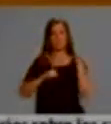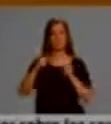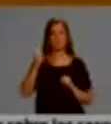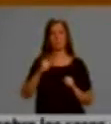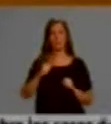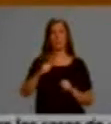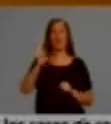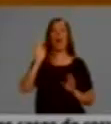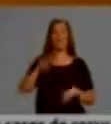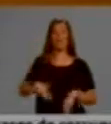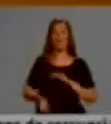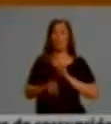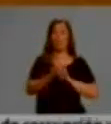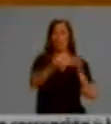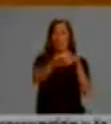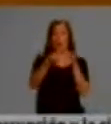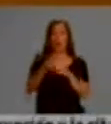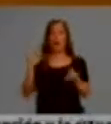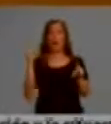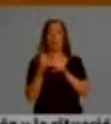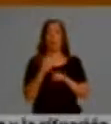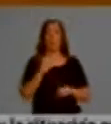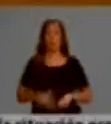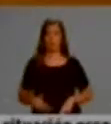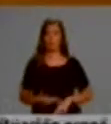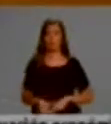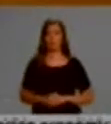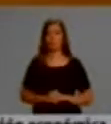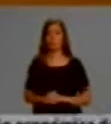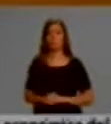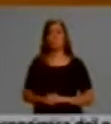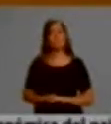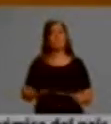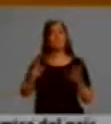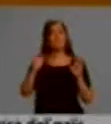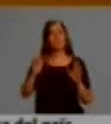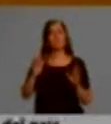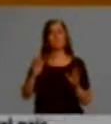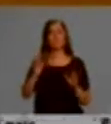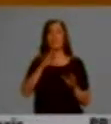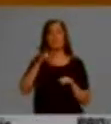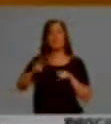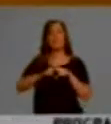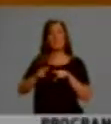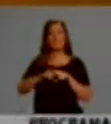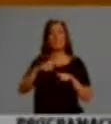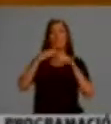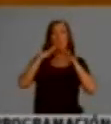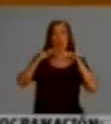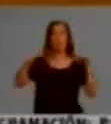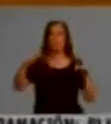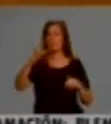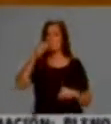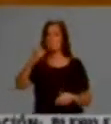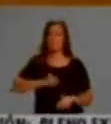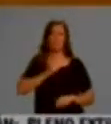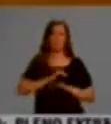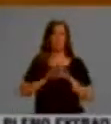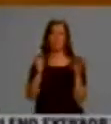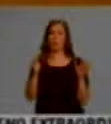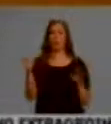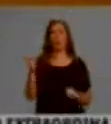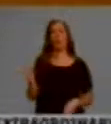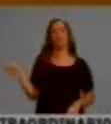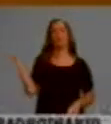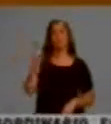a los populismos y a la antipolítica. Pero además es falsa. Debo reiterar